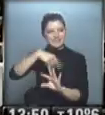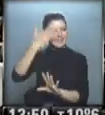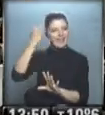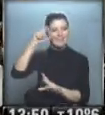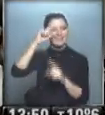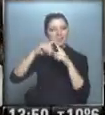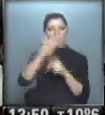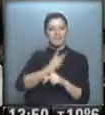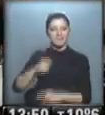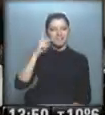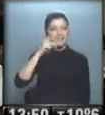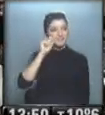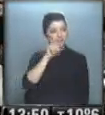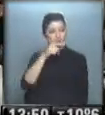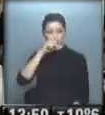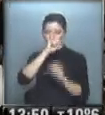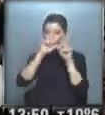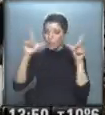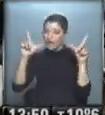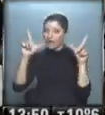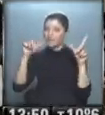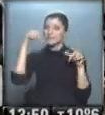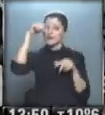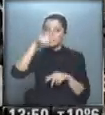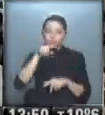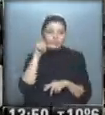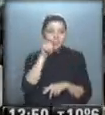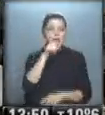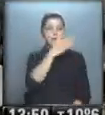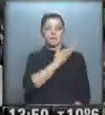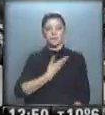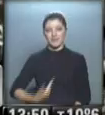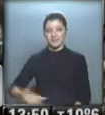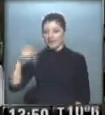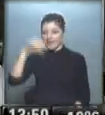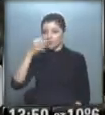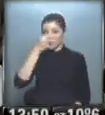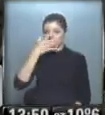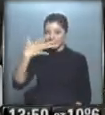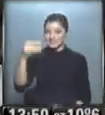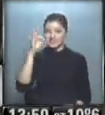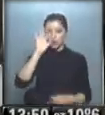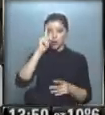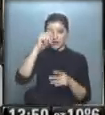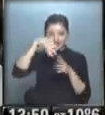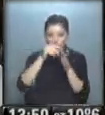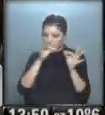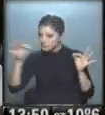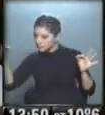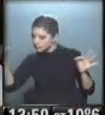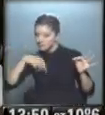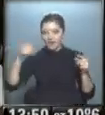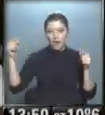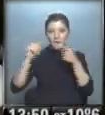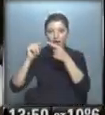que usted presidenta le dio estos 25 km que hoy se unen con b del plata